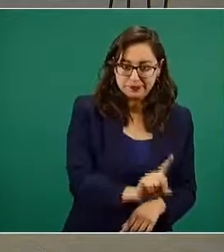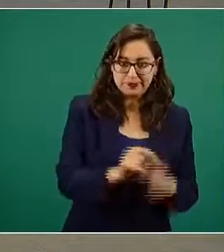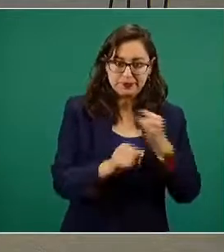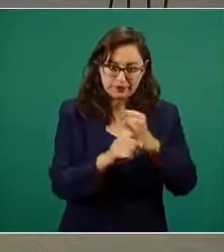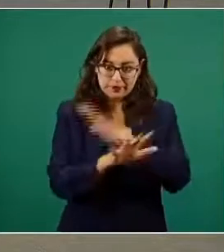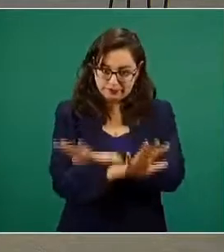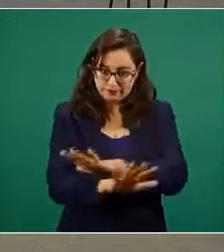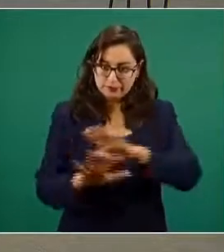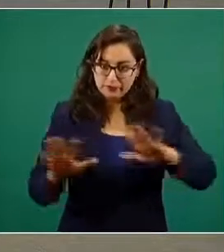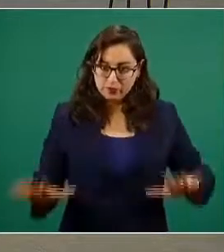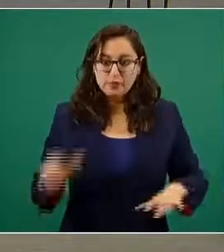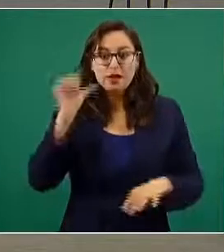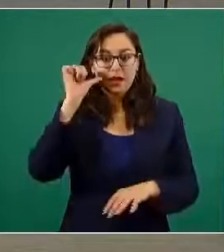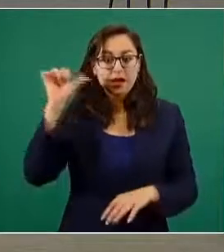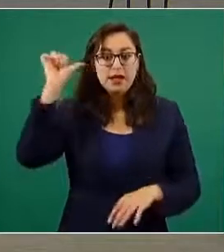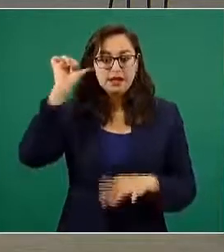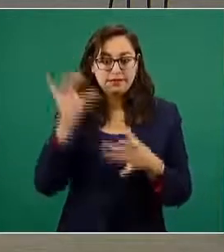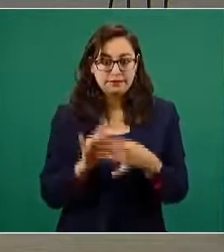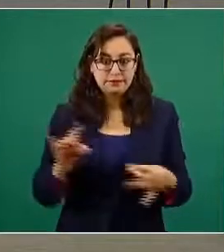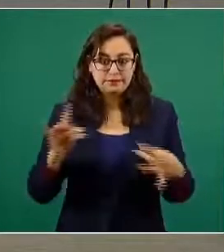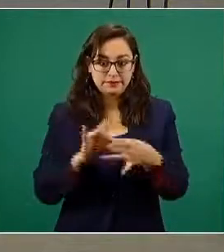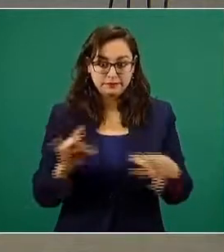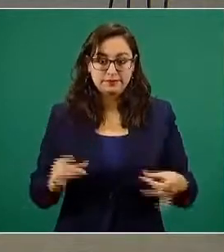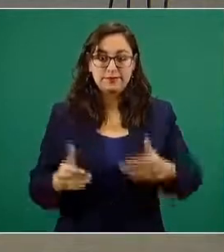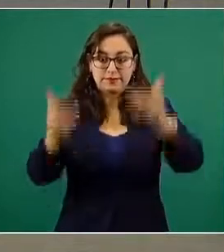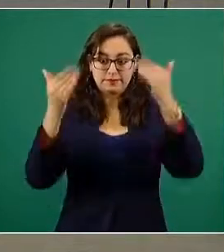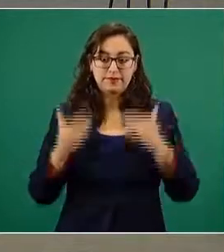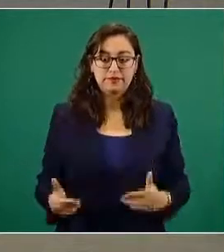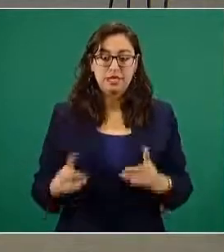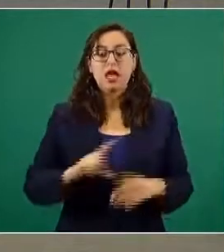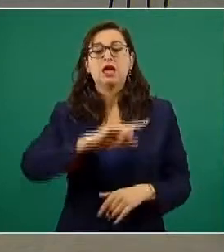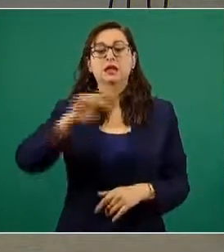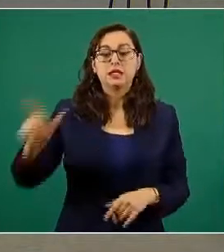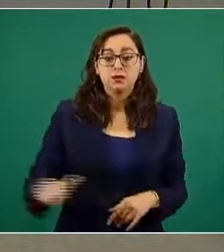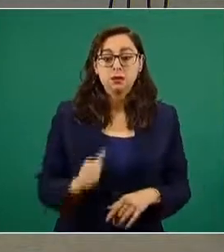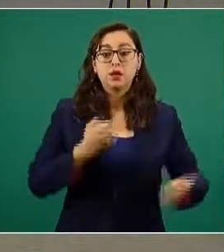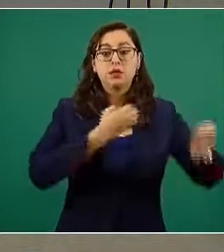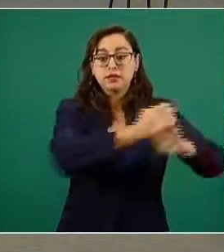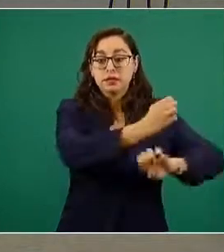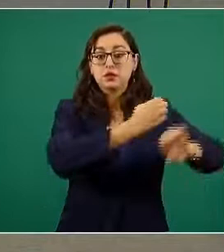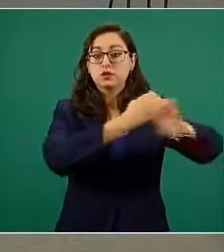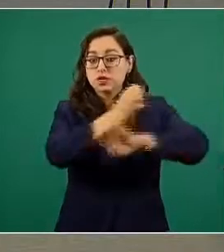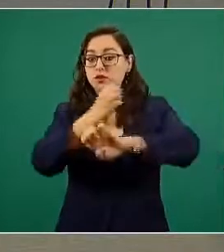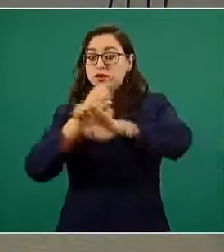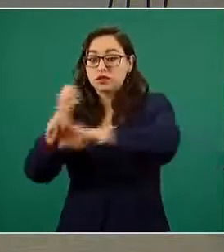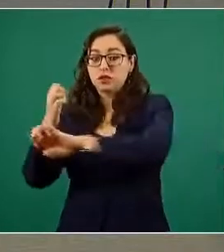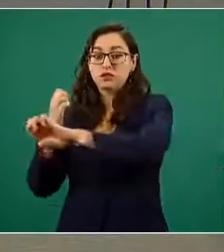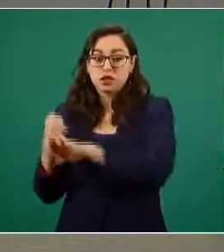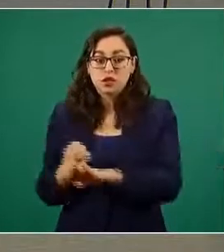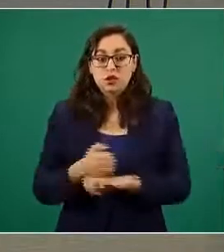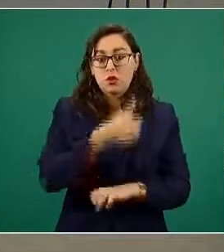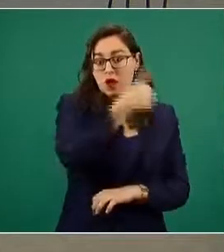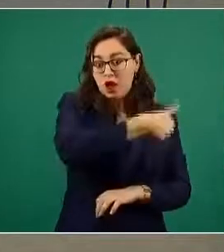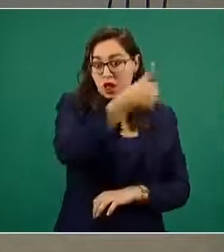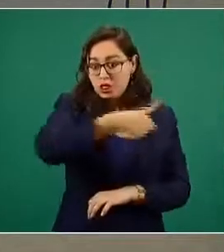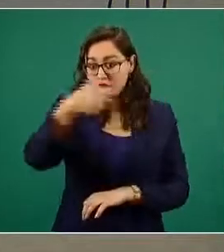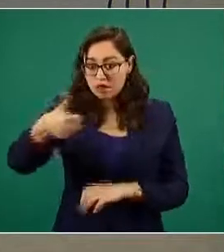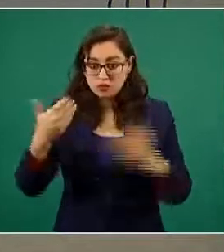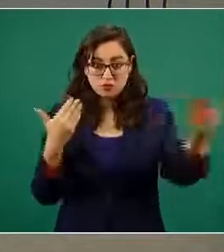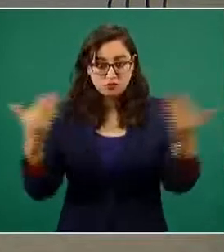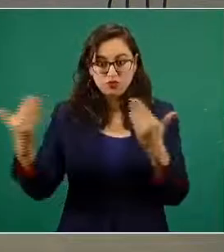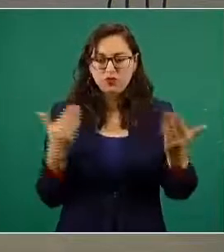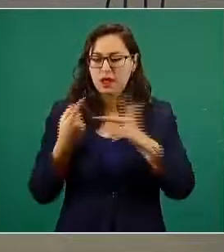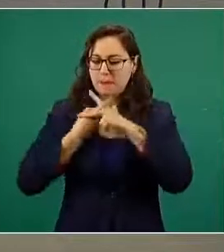que comentamos ayer y a renglón seguido las curvas epidémicas estatales para que tengan al arranque de